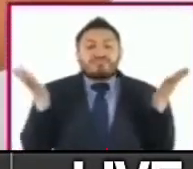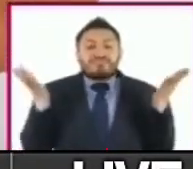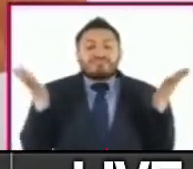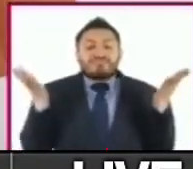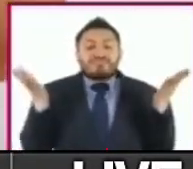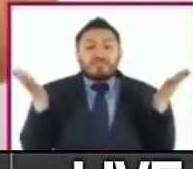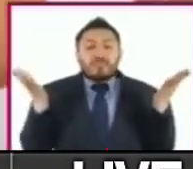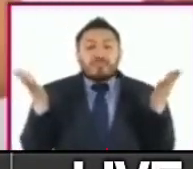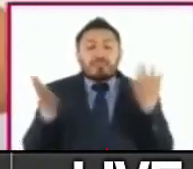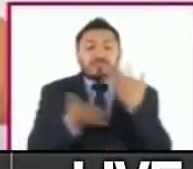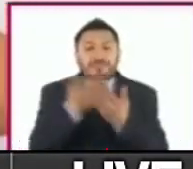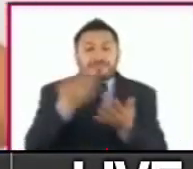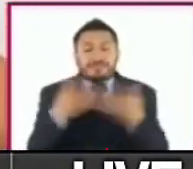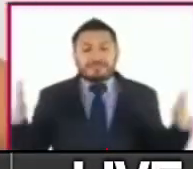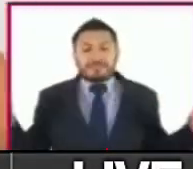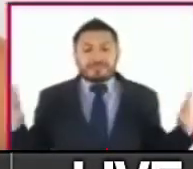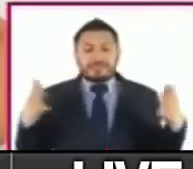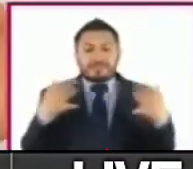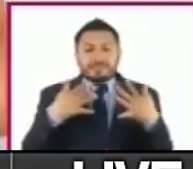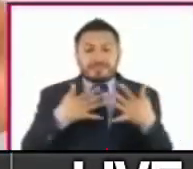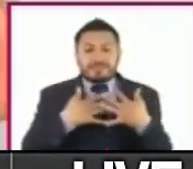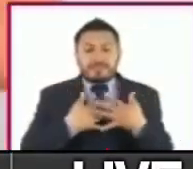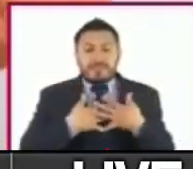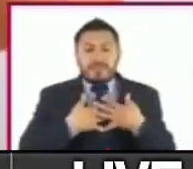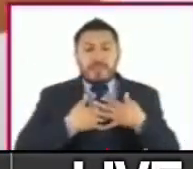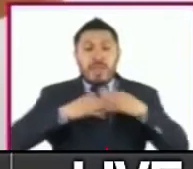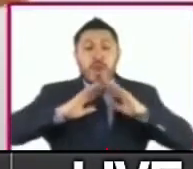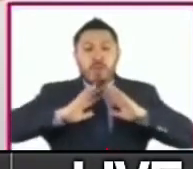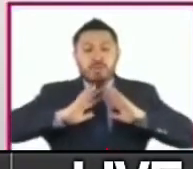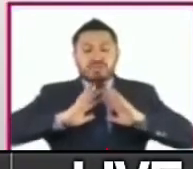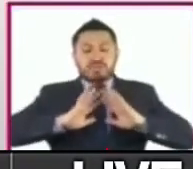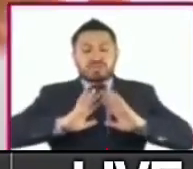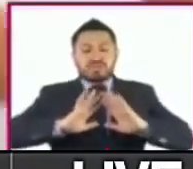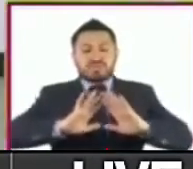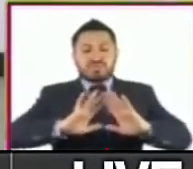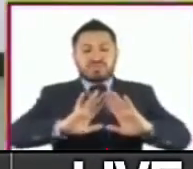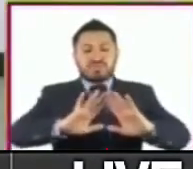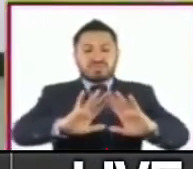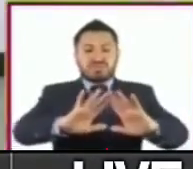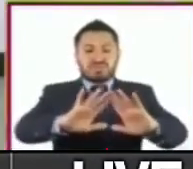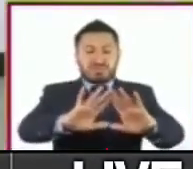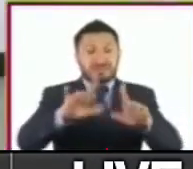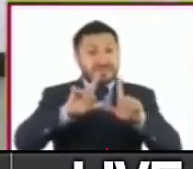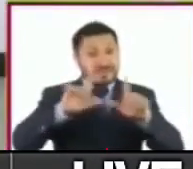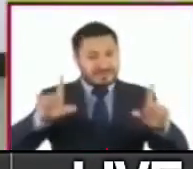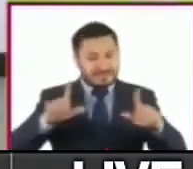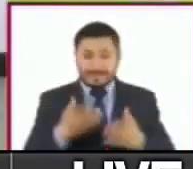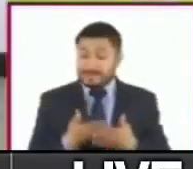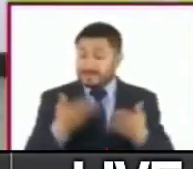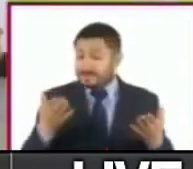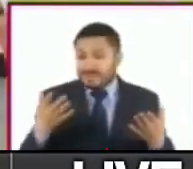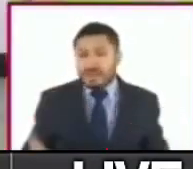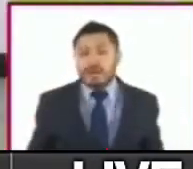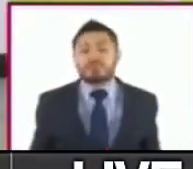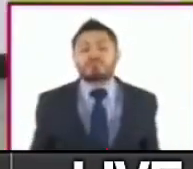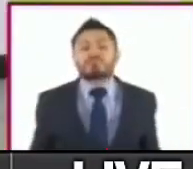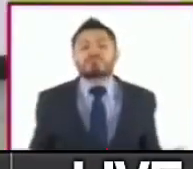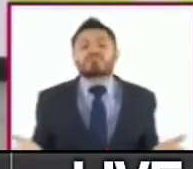manos hacia el pecho y al exhalar voy a empujar mis manos hacia el frente. ¿Listos? Ahora,